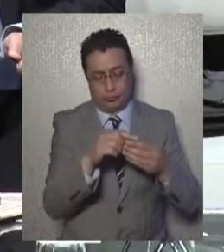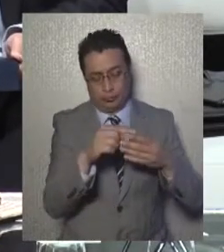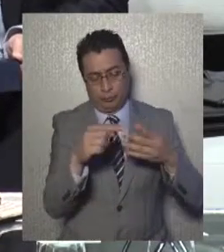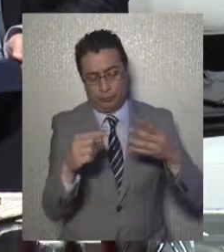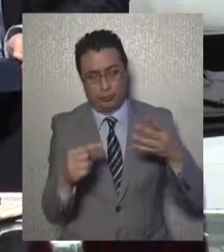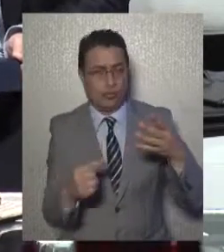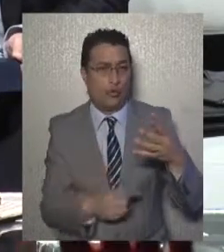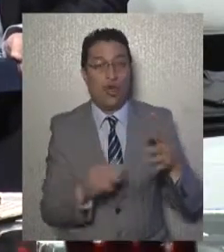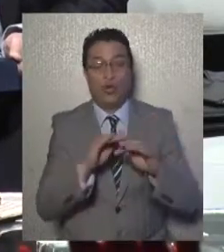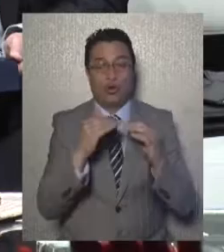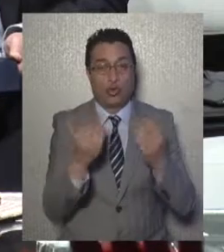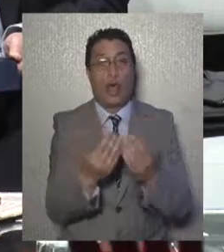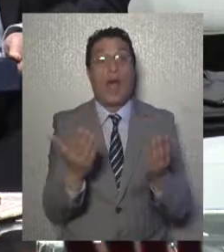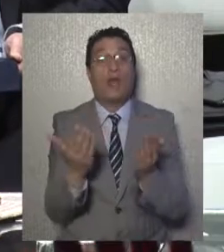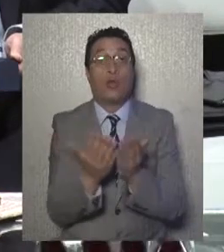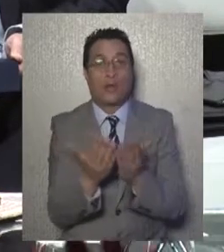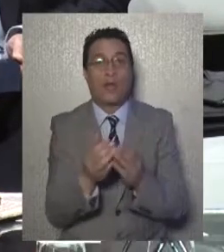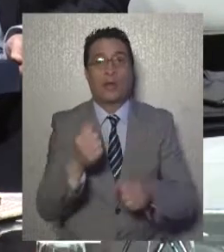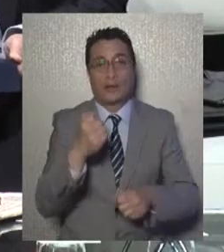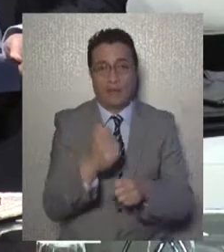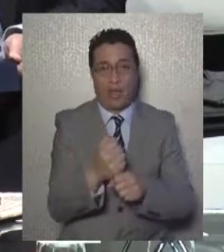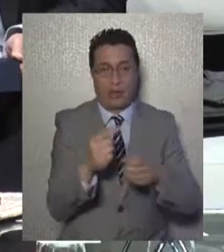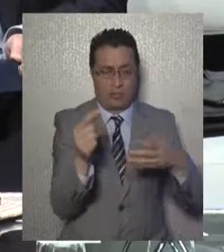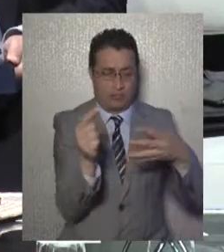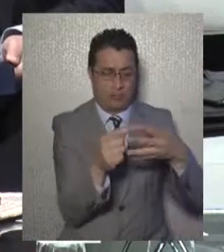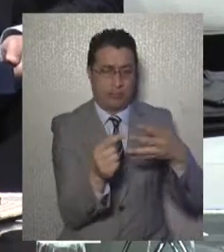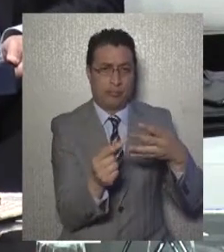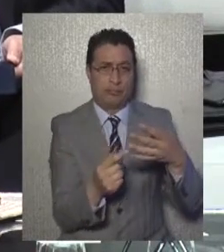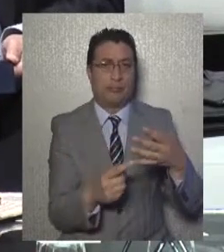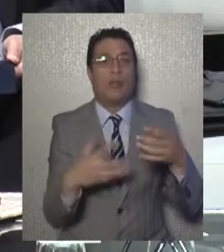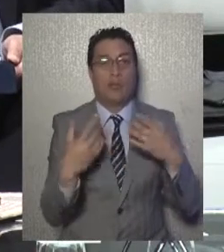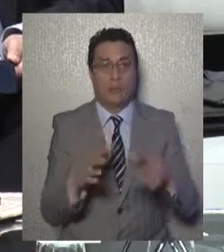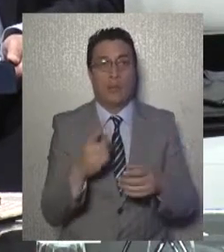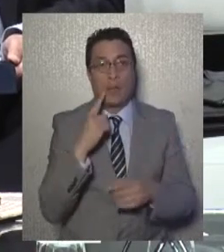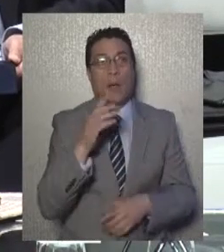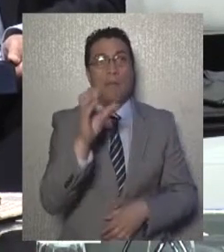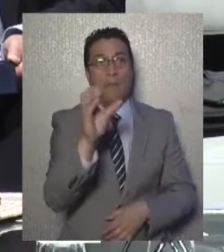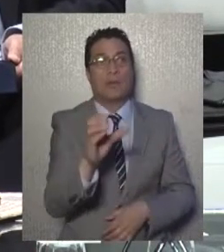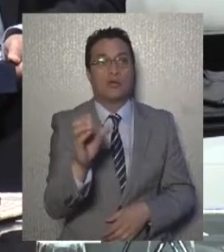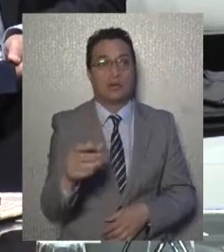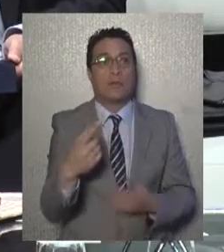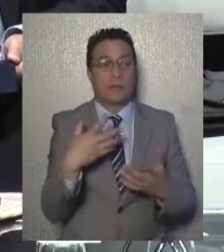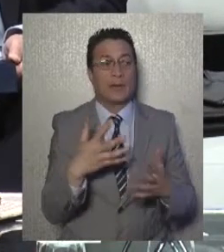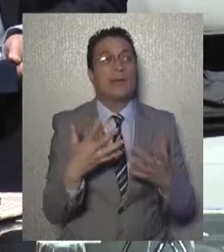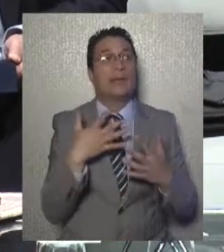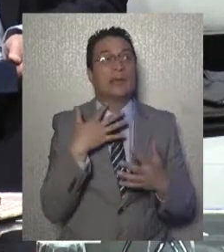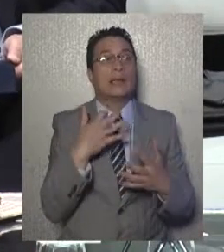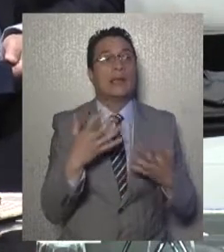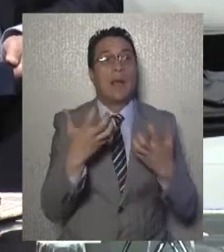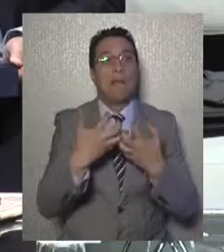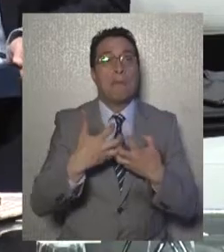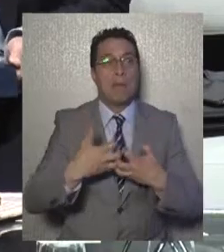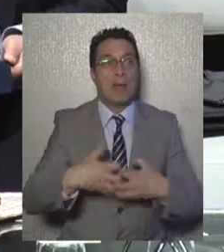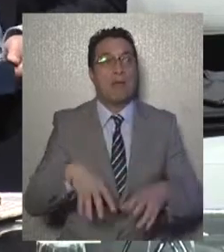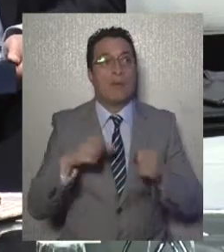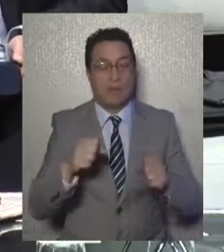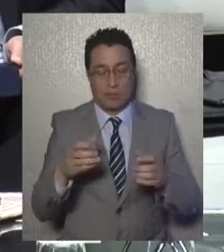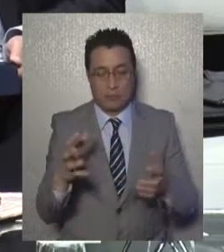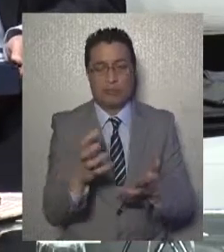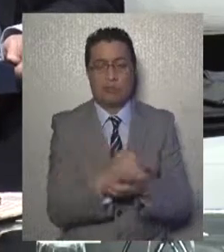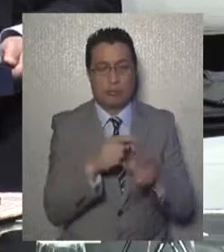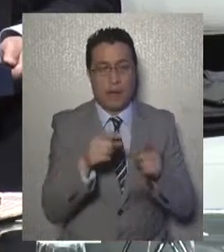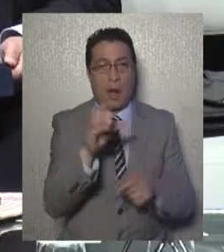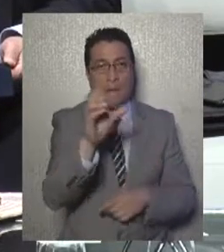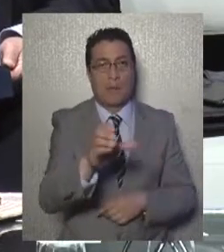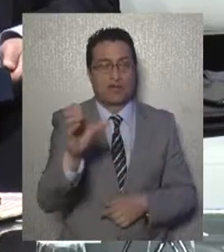los estudiantes, trabajadores, etcétera, etcétera, si la diferencia son las personas, ¿qué mecanismo tenemos para mejorar este activo que son las